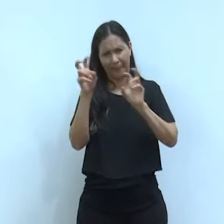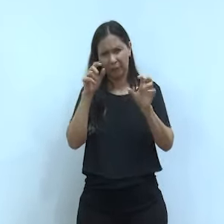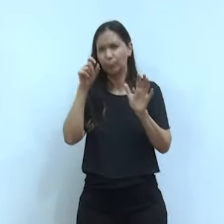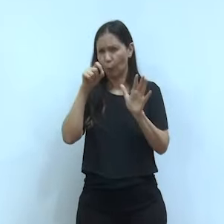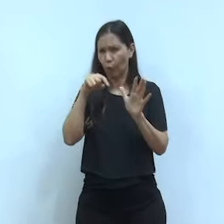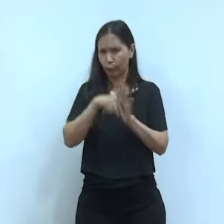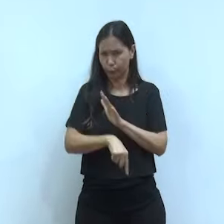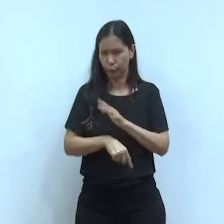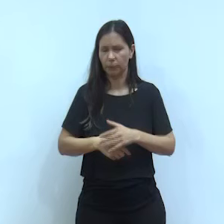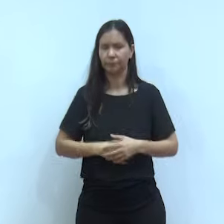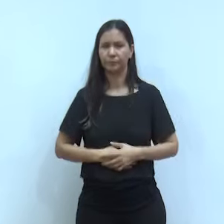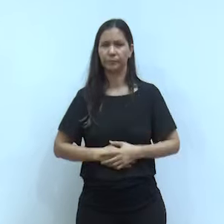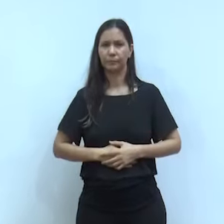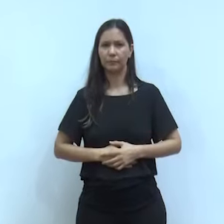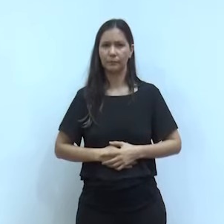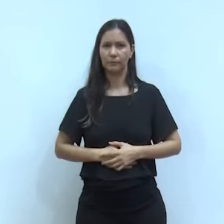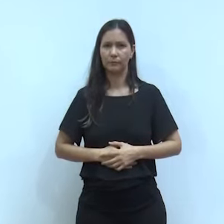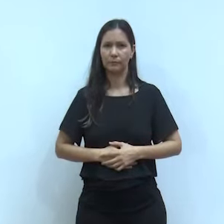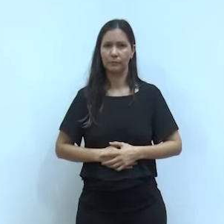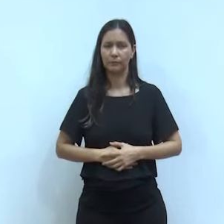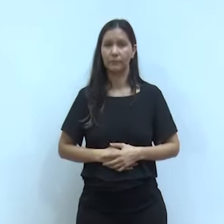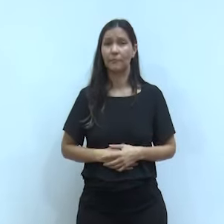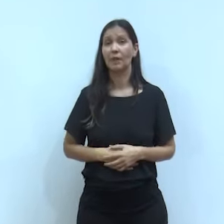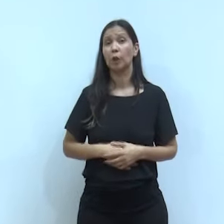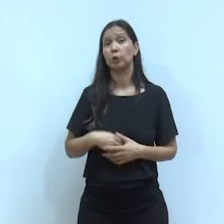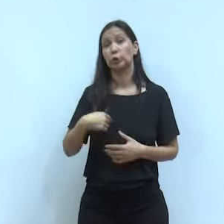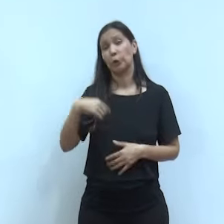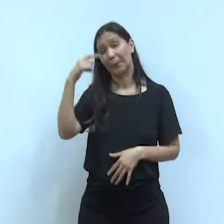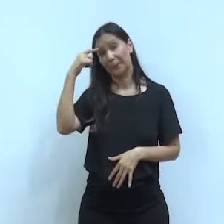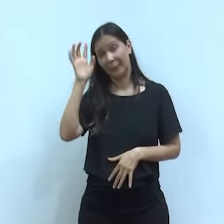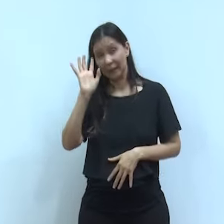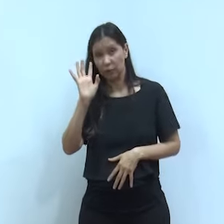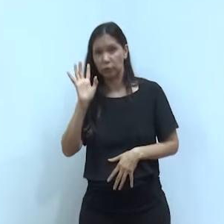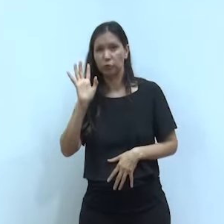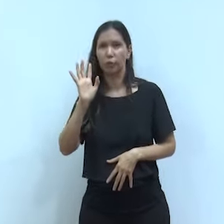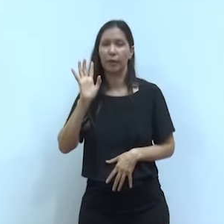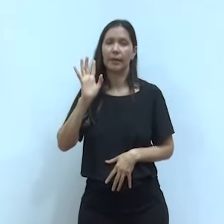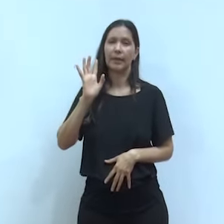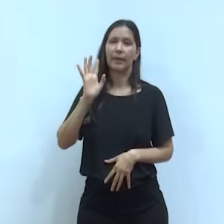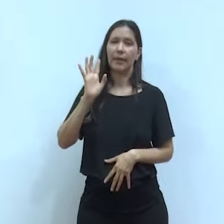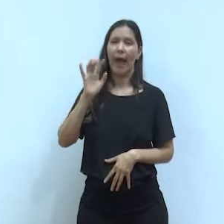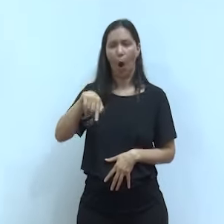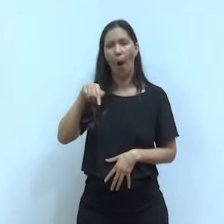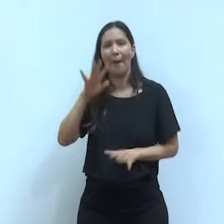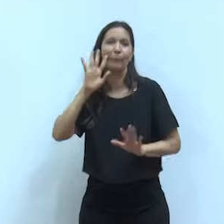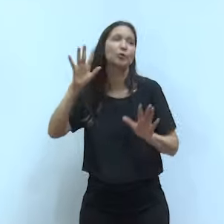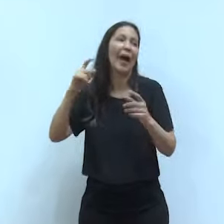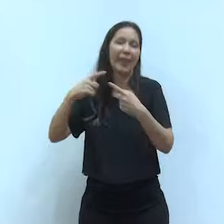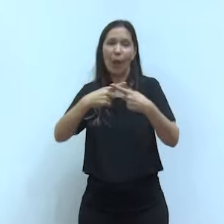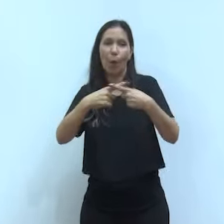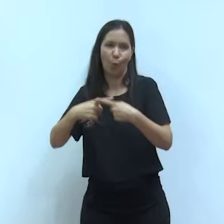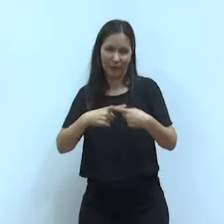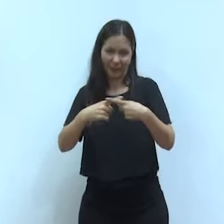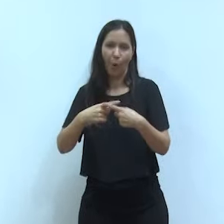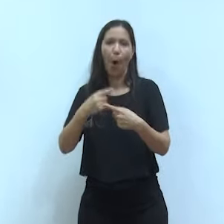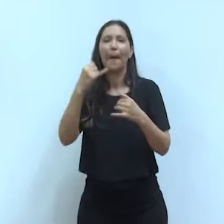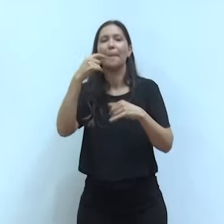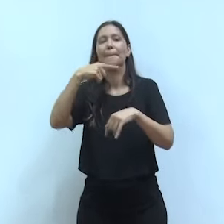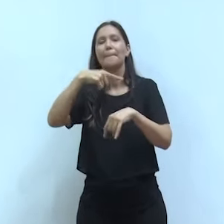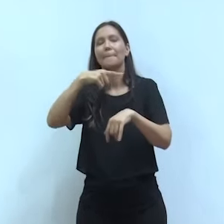eh tenemos creo yo y eso en parte ahora la idea sería discutir un rato quedará una media horita para discutir y